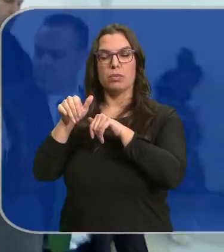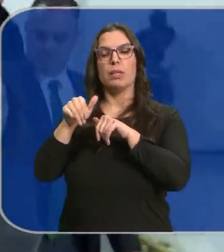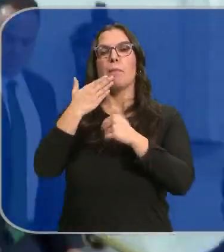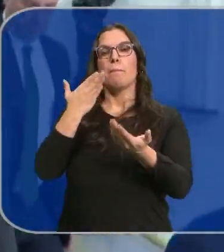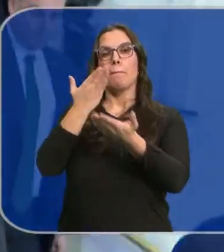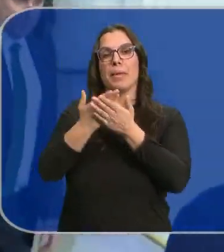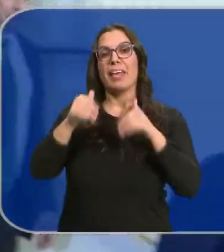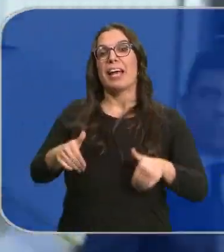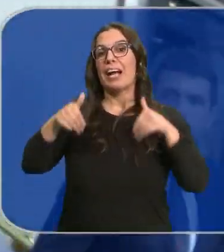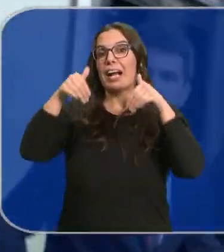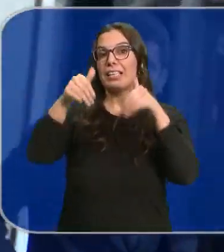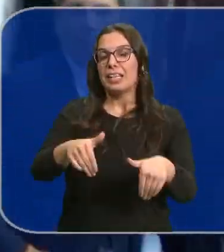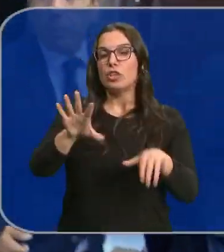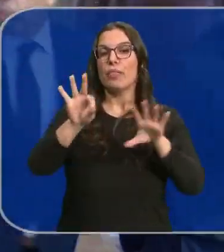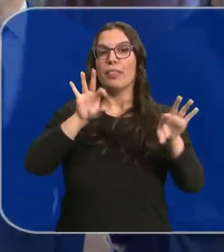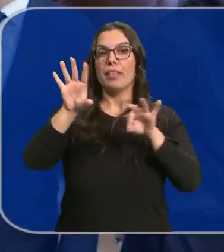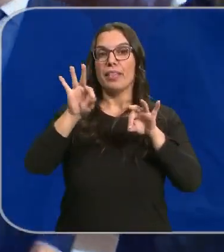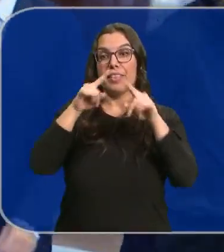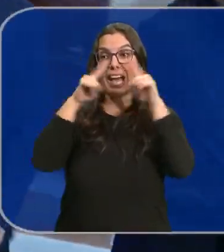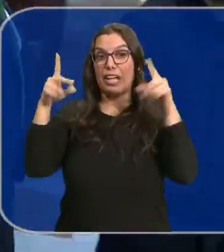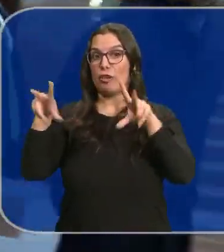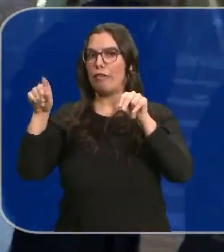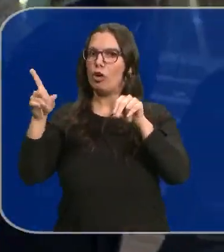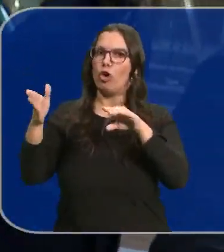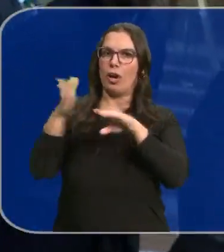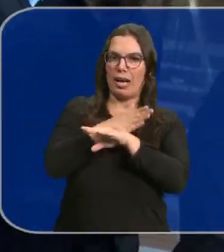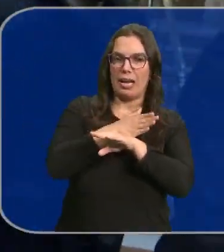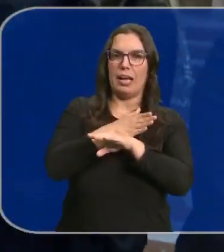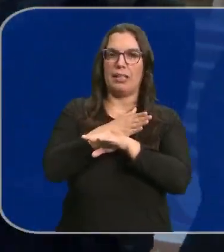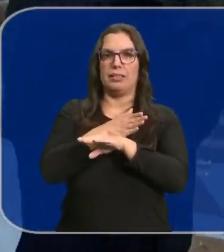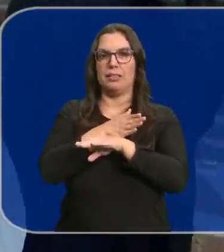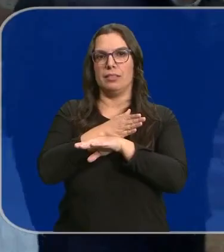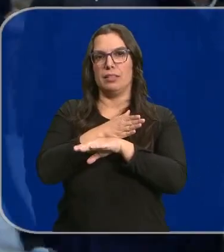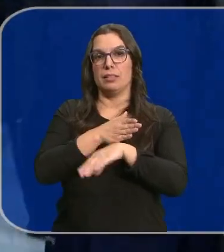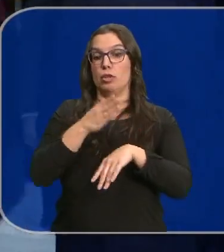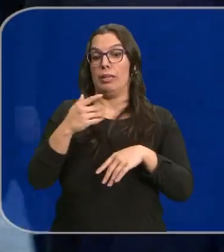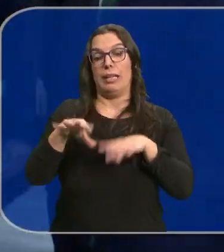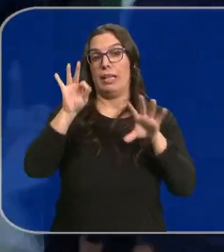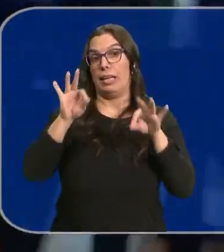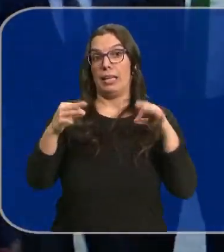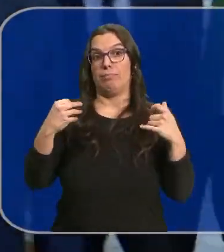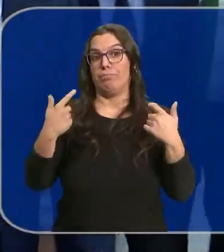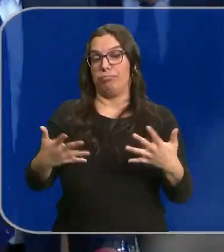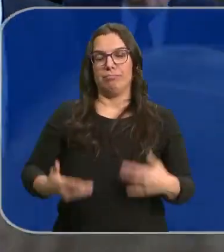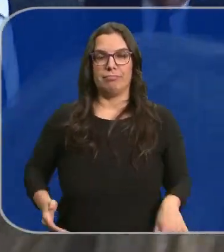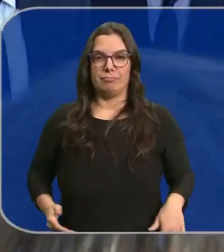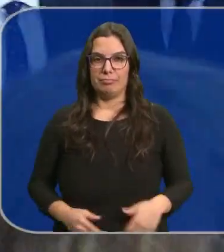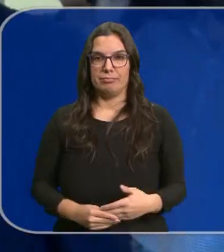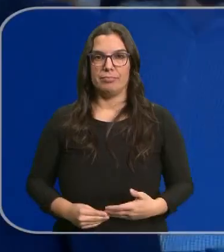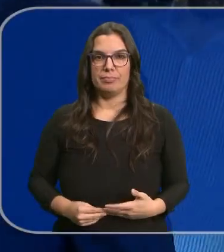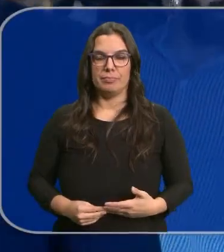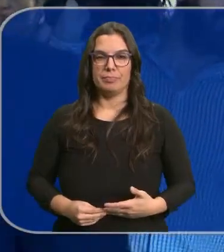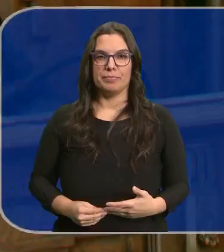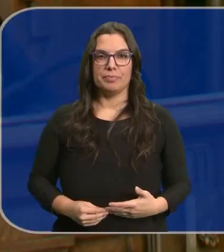que los candidatos estén decididos antes de finalizar el año y que se elija a los mejores.